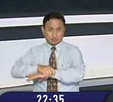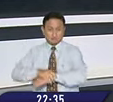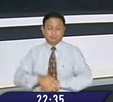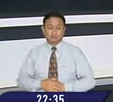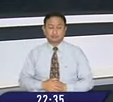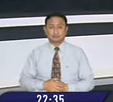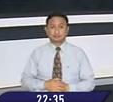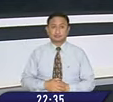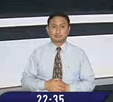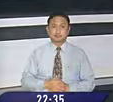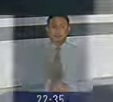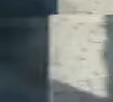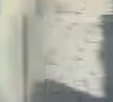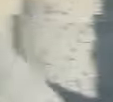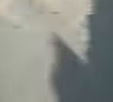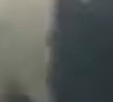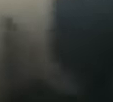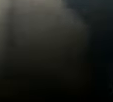DINASET.